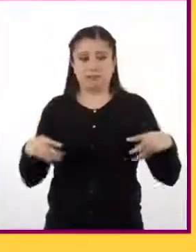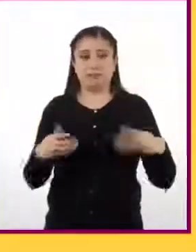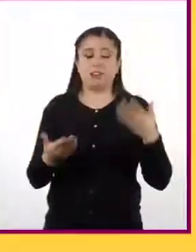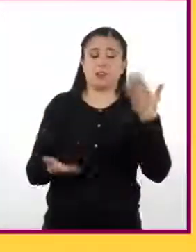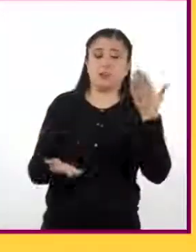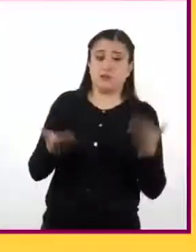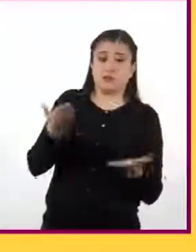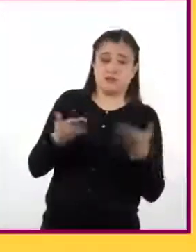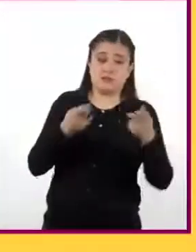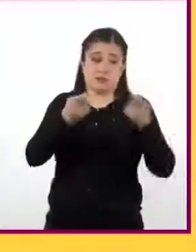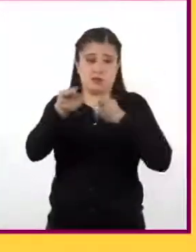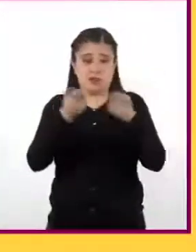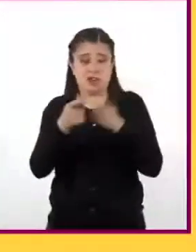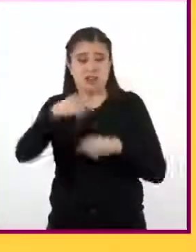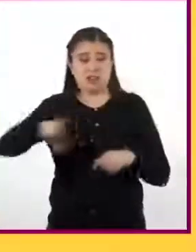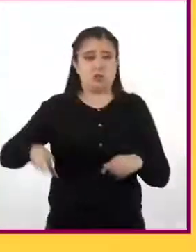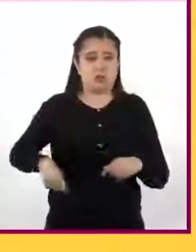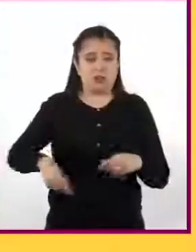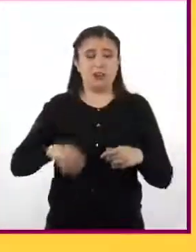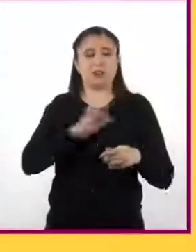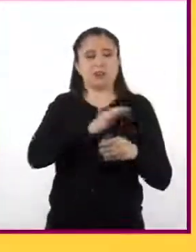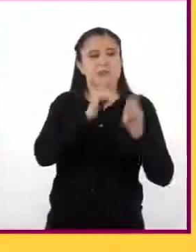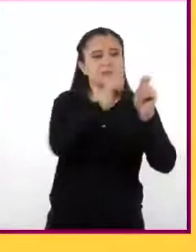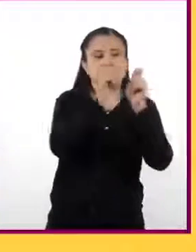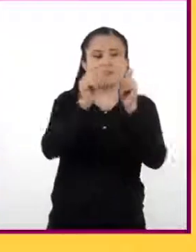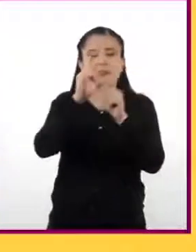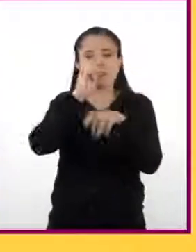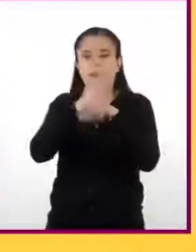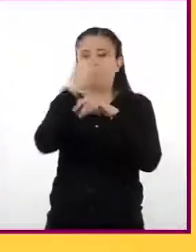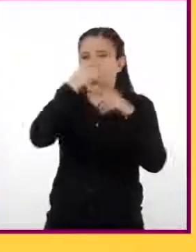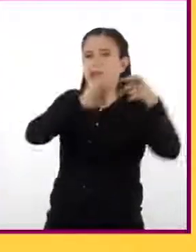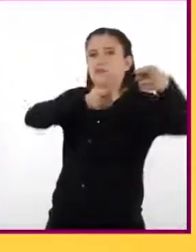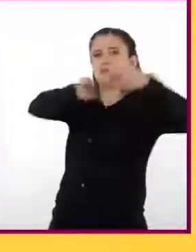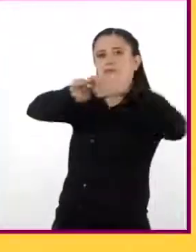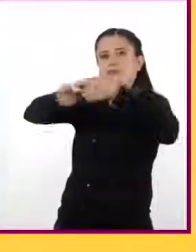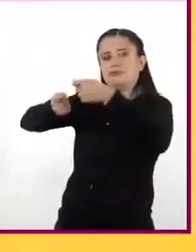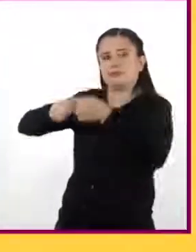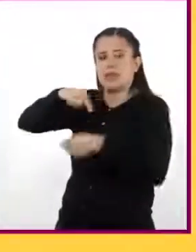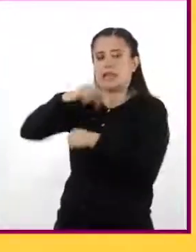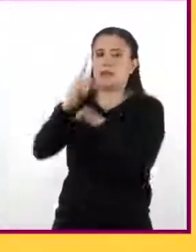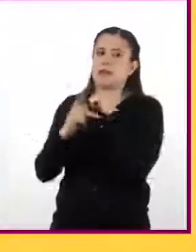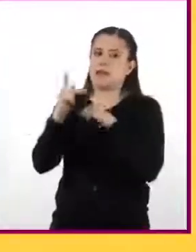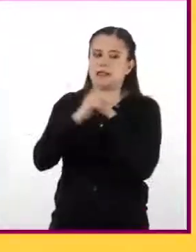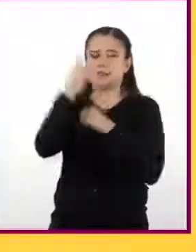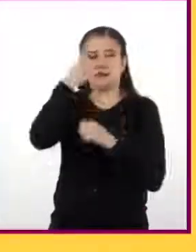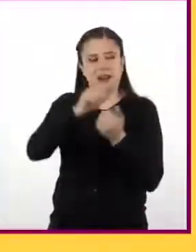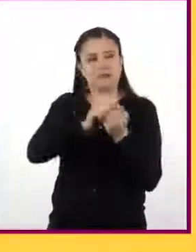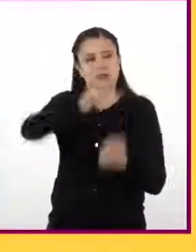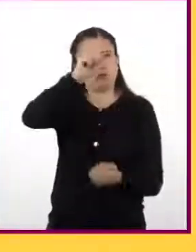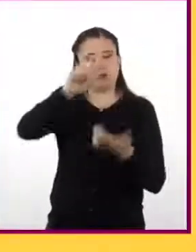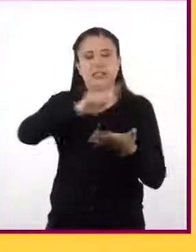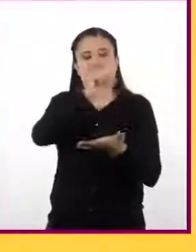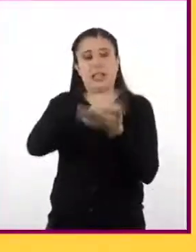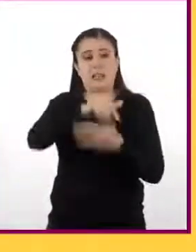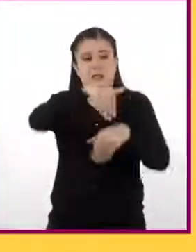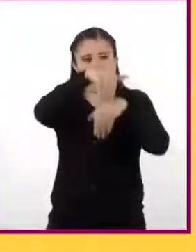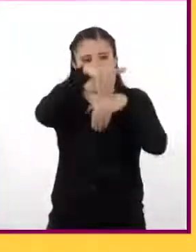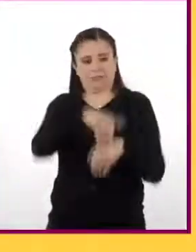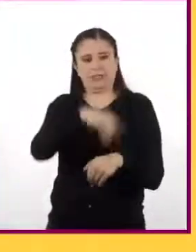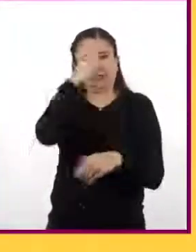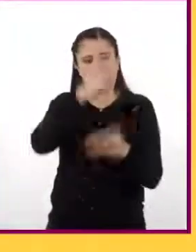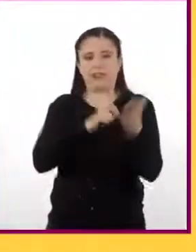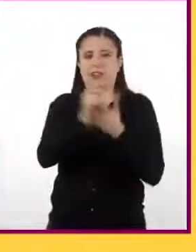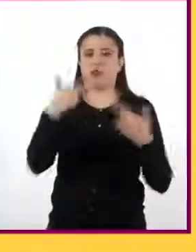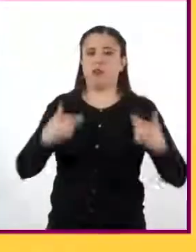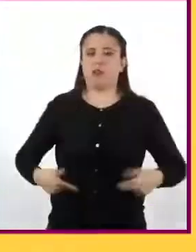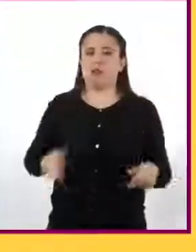y controles entre ellos, así como las responsabilidades señaladas en la Constitución con objeto de asegurar los derechos